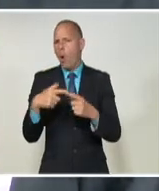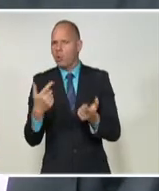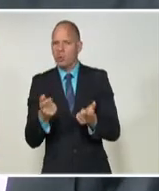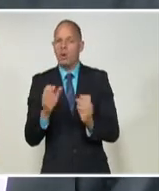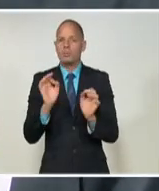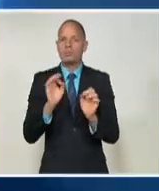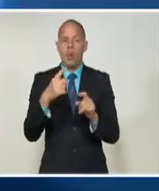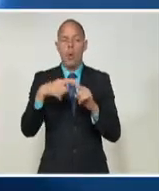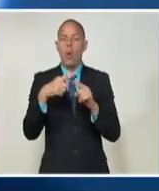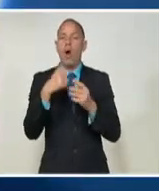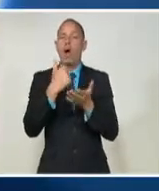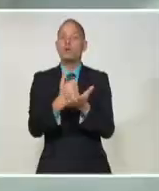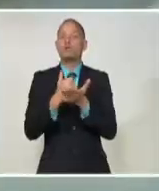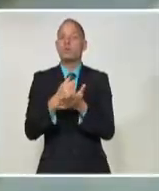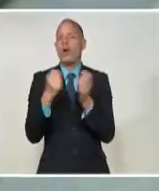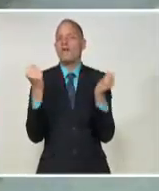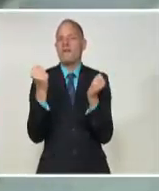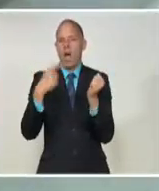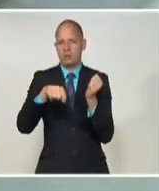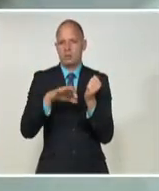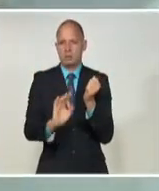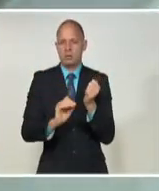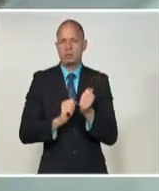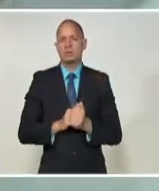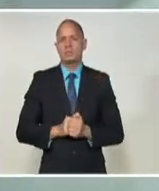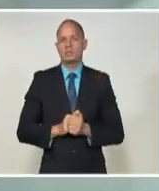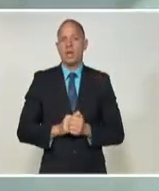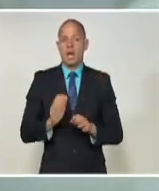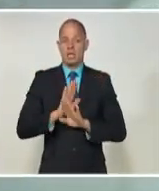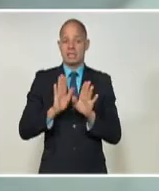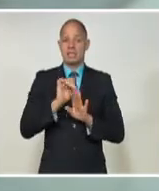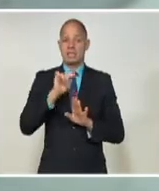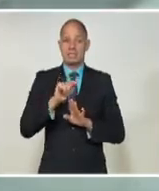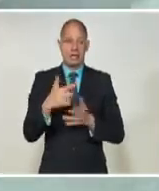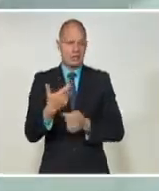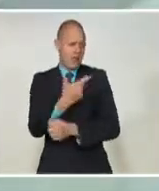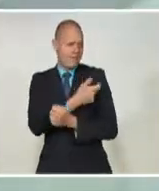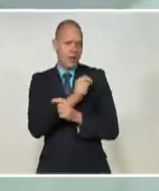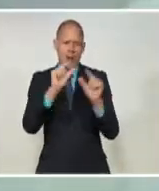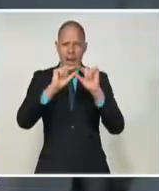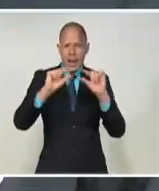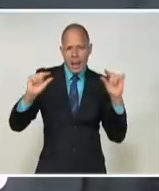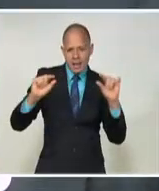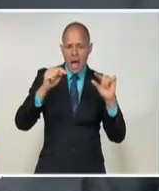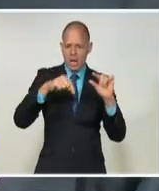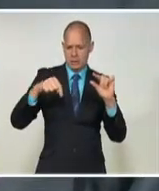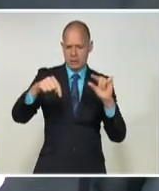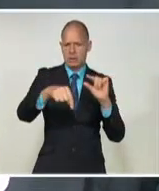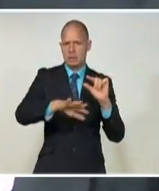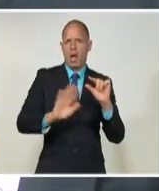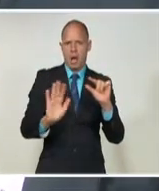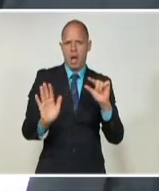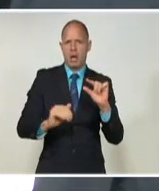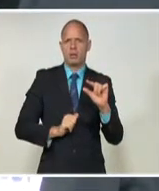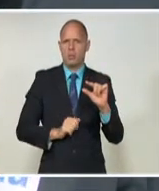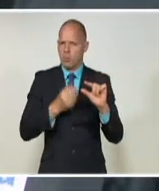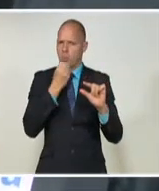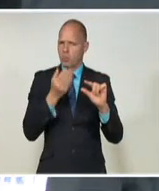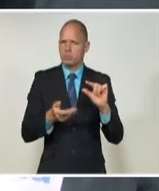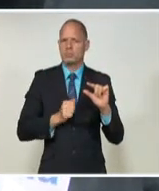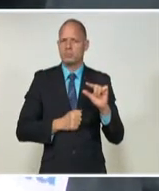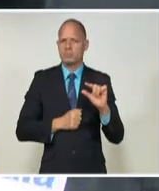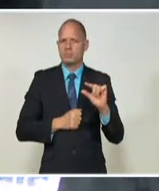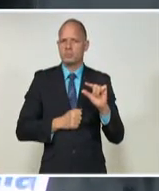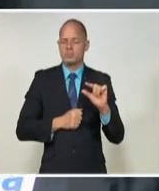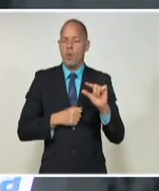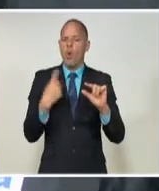conservan la temperatura para Abdala. Para el ensayo clínico de Abdala, pues entonces nos